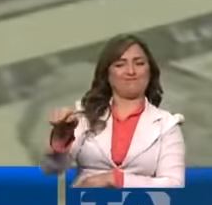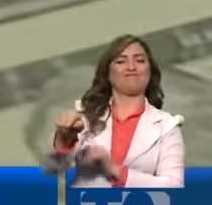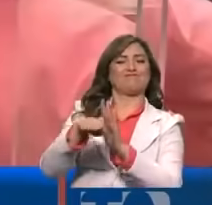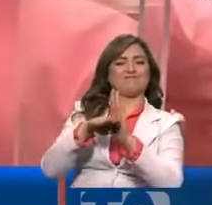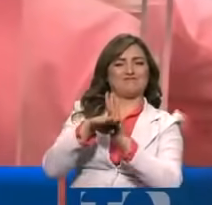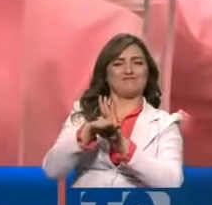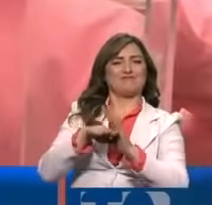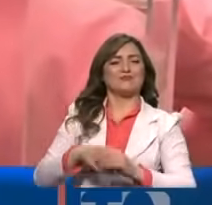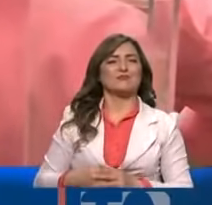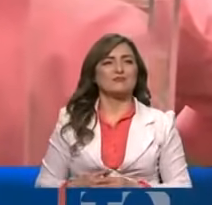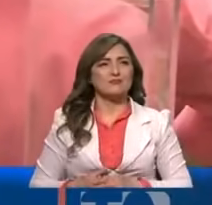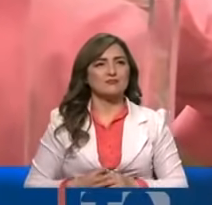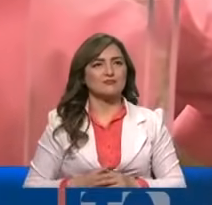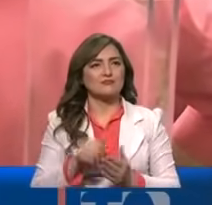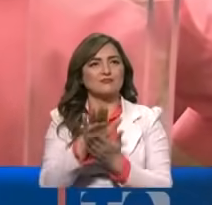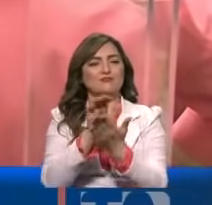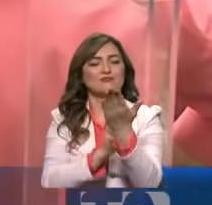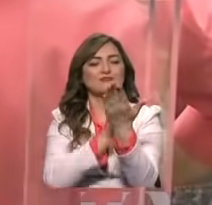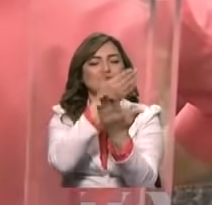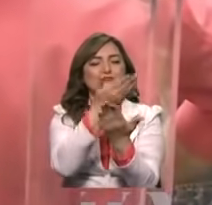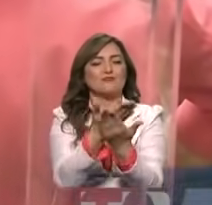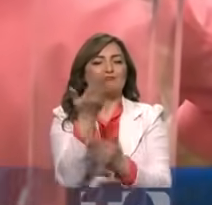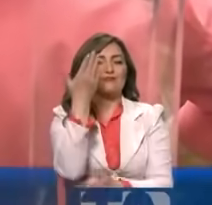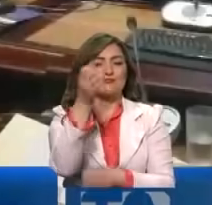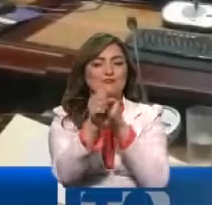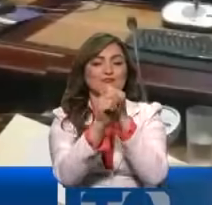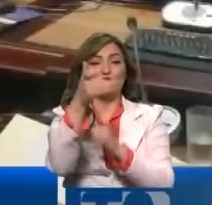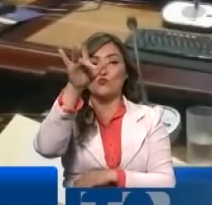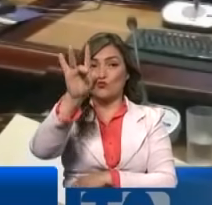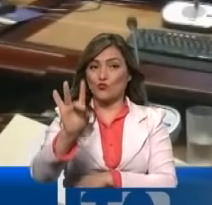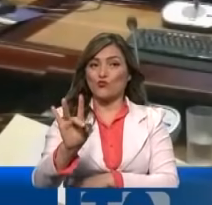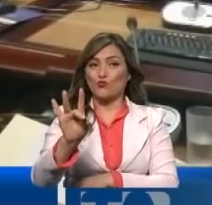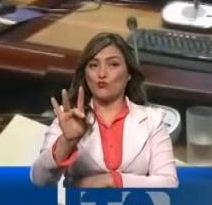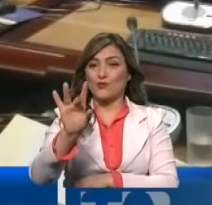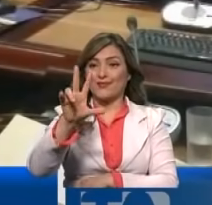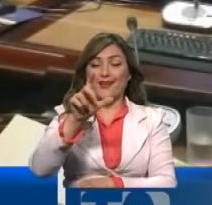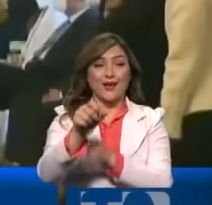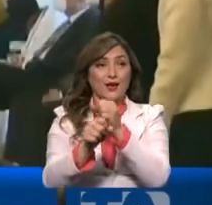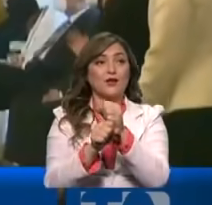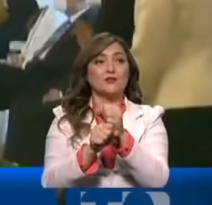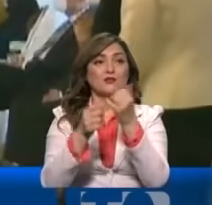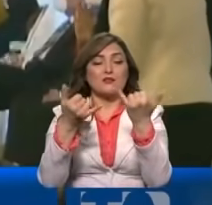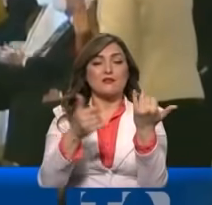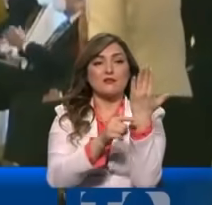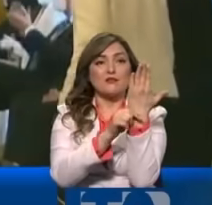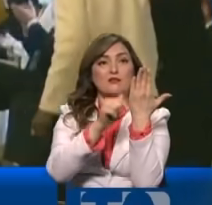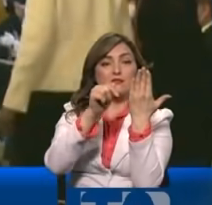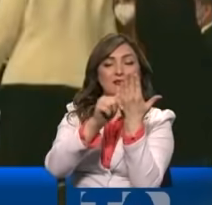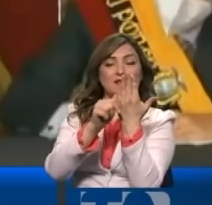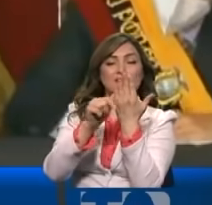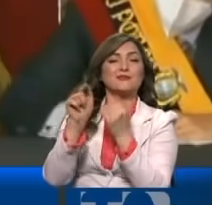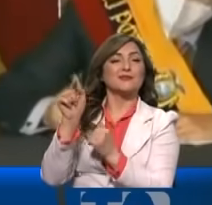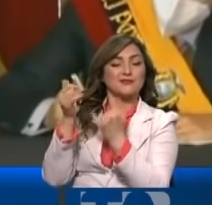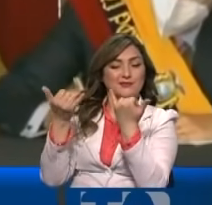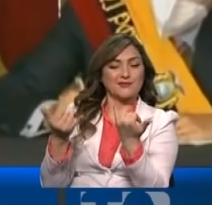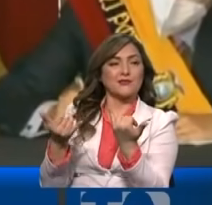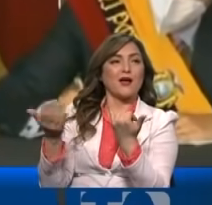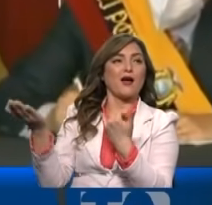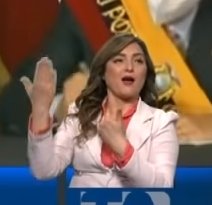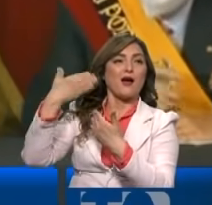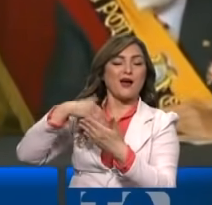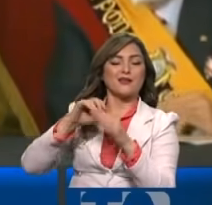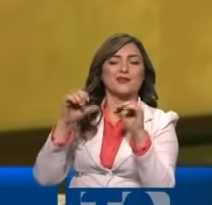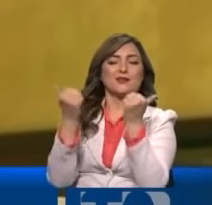la banca. El proyecto fue presentado en 2018, hace 3 años, por la hoy ministra y en aquella época asambleísta